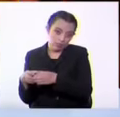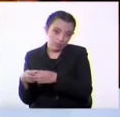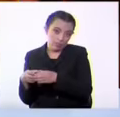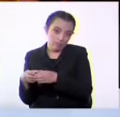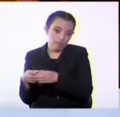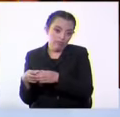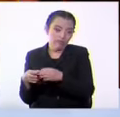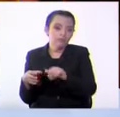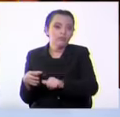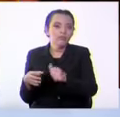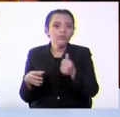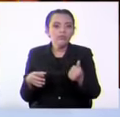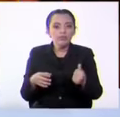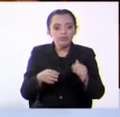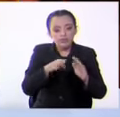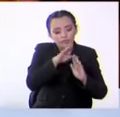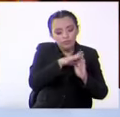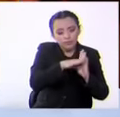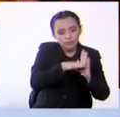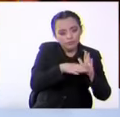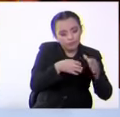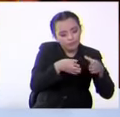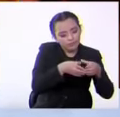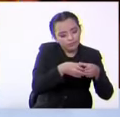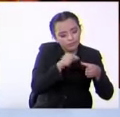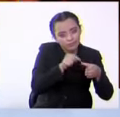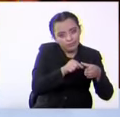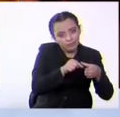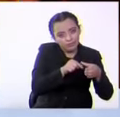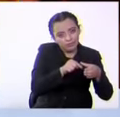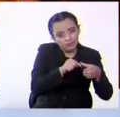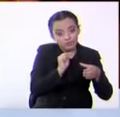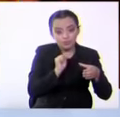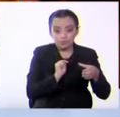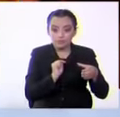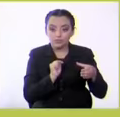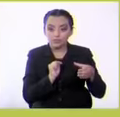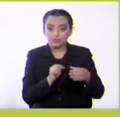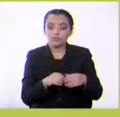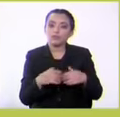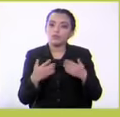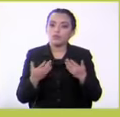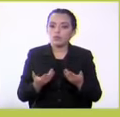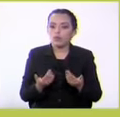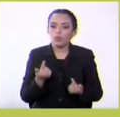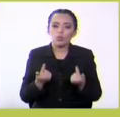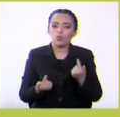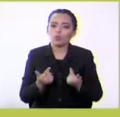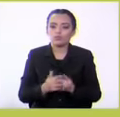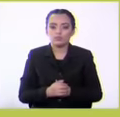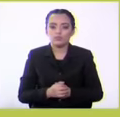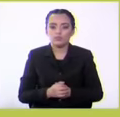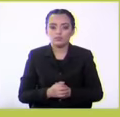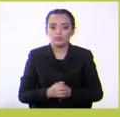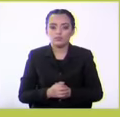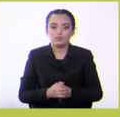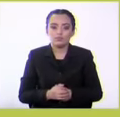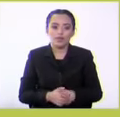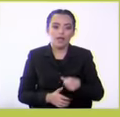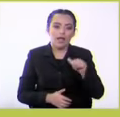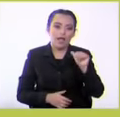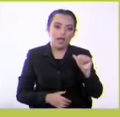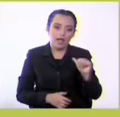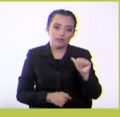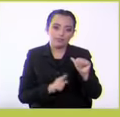variabilidad y los que disminuyen la variabilidad. ¿Cuáles son estos? Te estarás preguntando. Los mecanismos que reducen